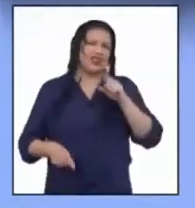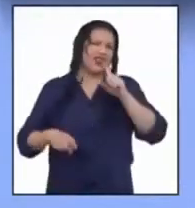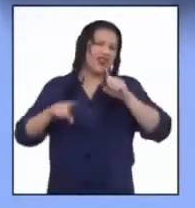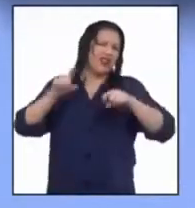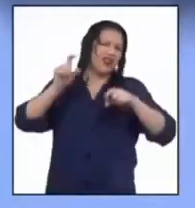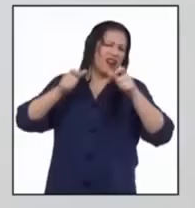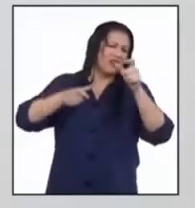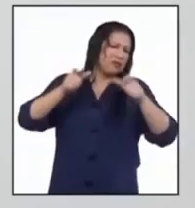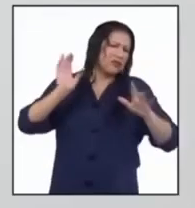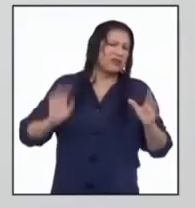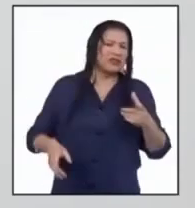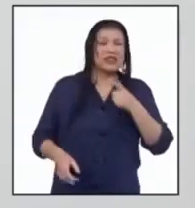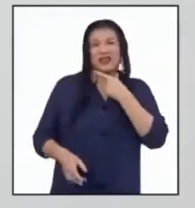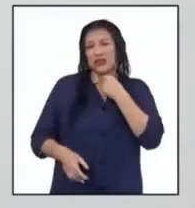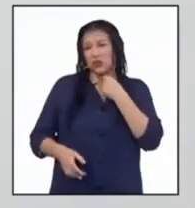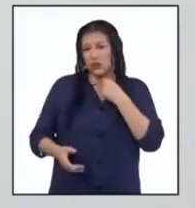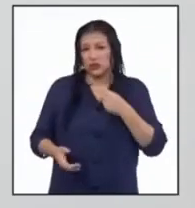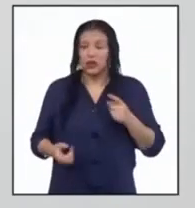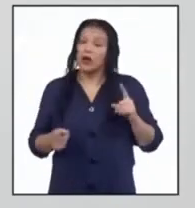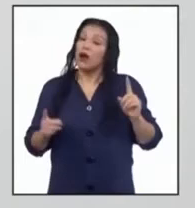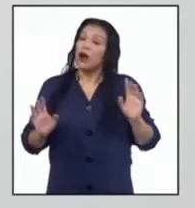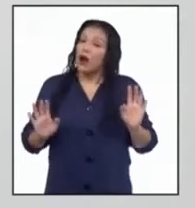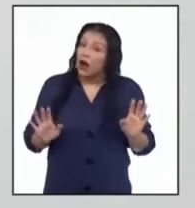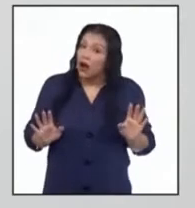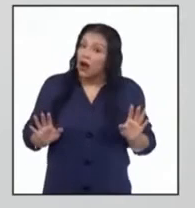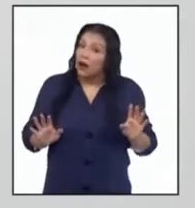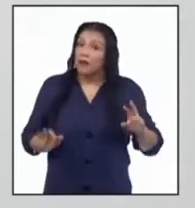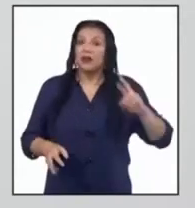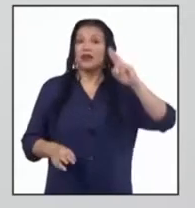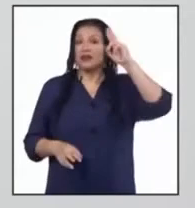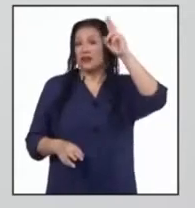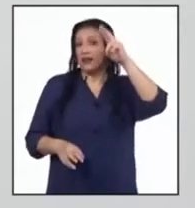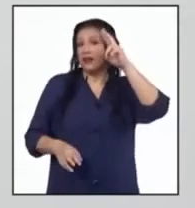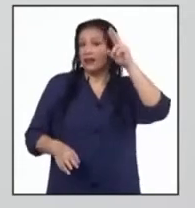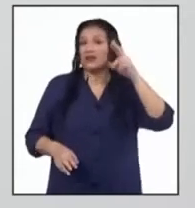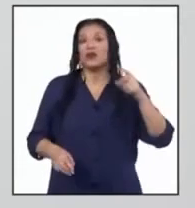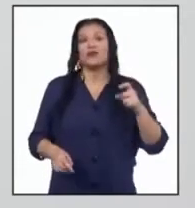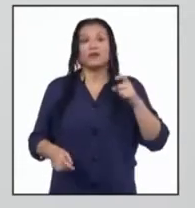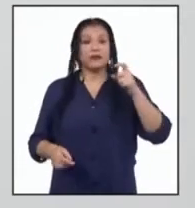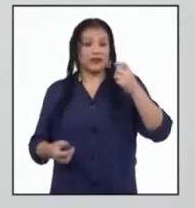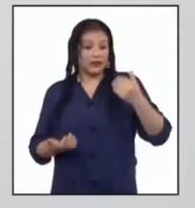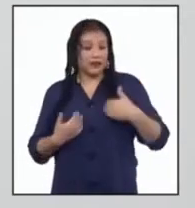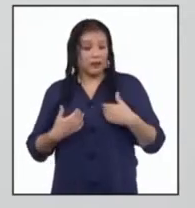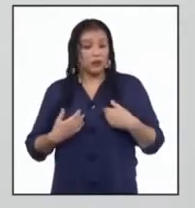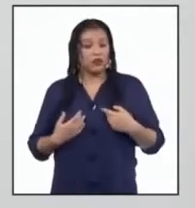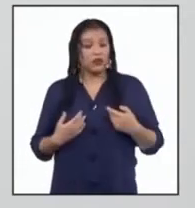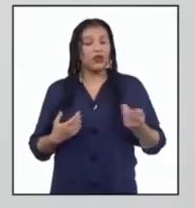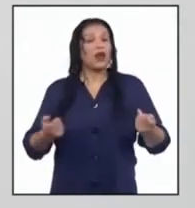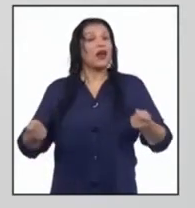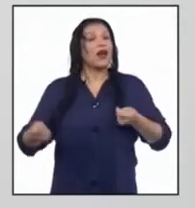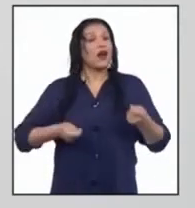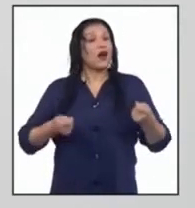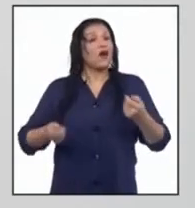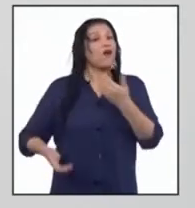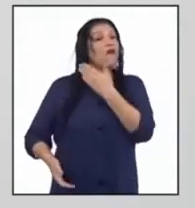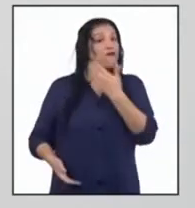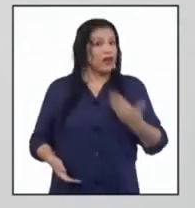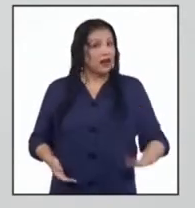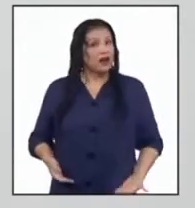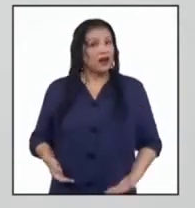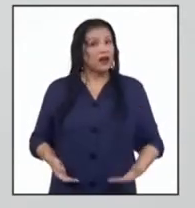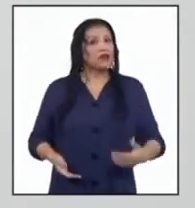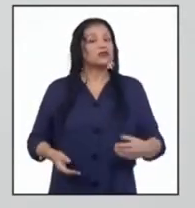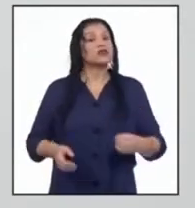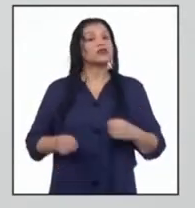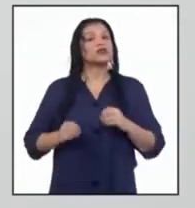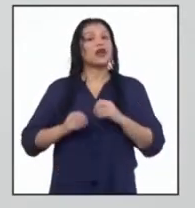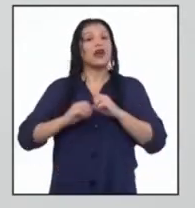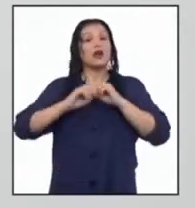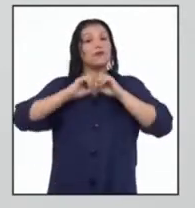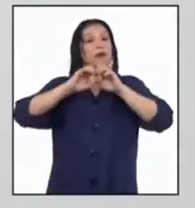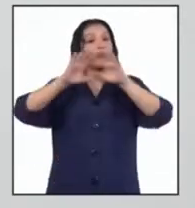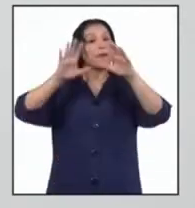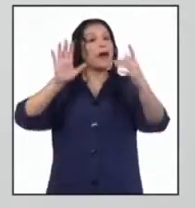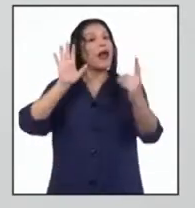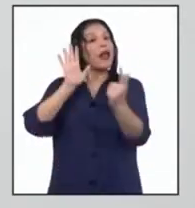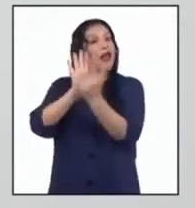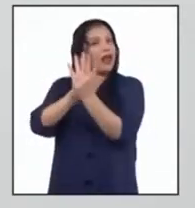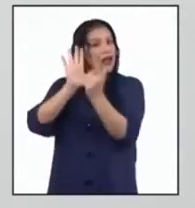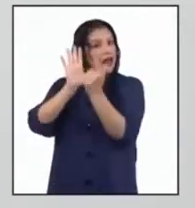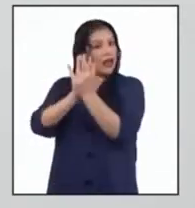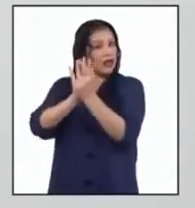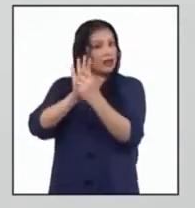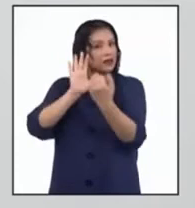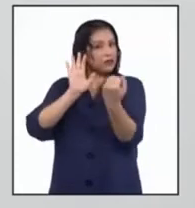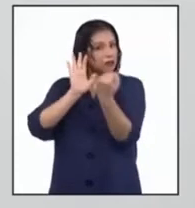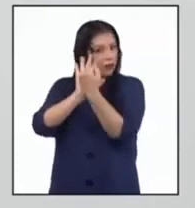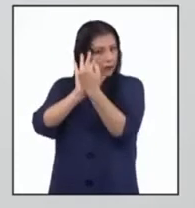eso. Pues para eso tenemos gobiernos que promulgan O sea, publican leyes y